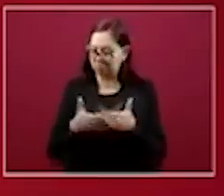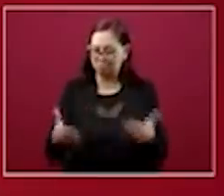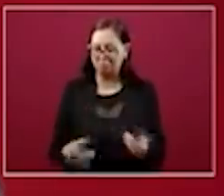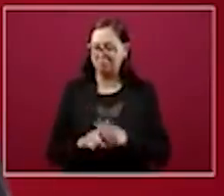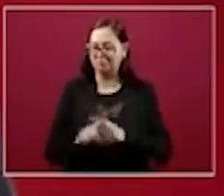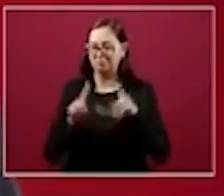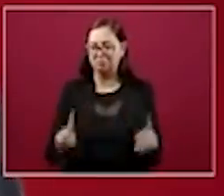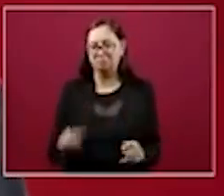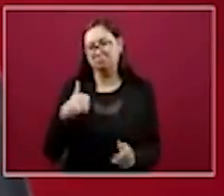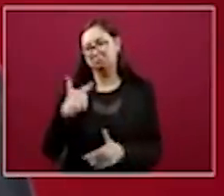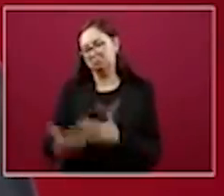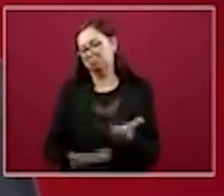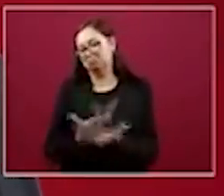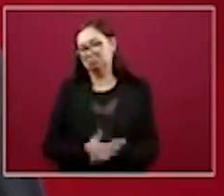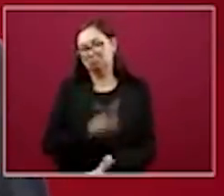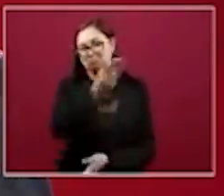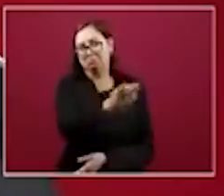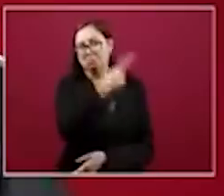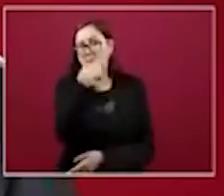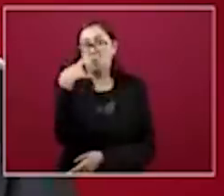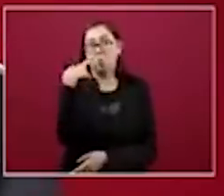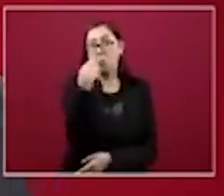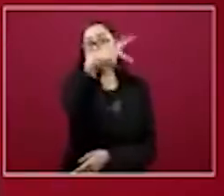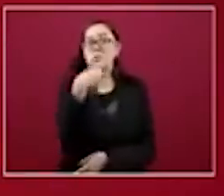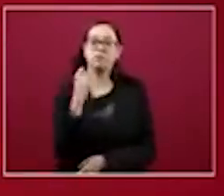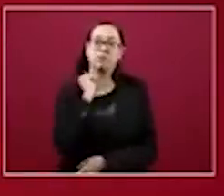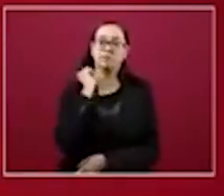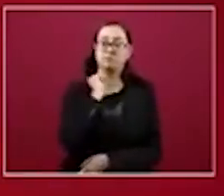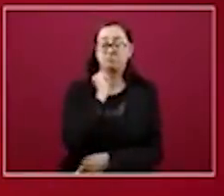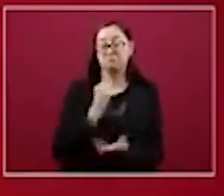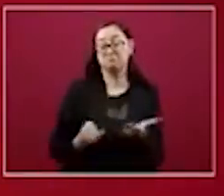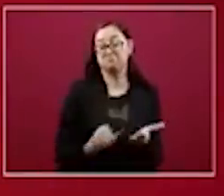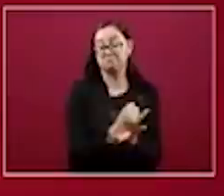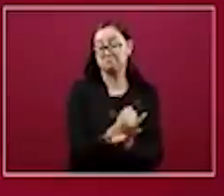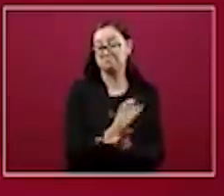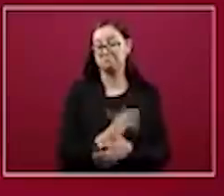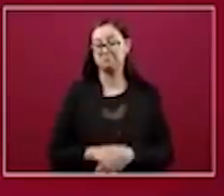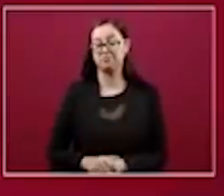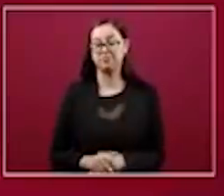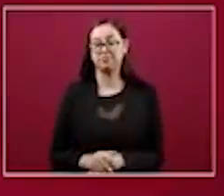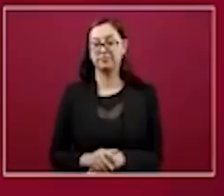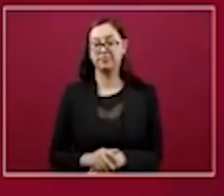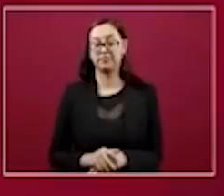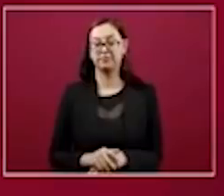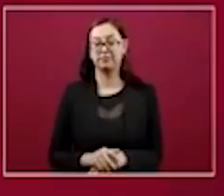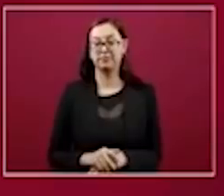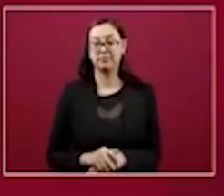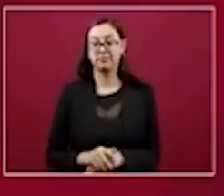senadores los que resuelven. Y en el caso